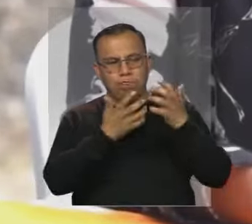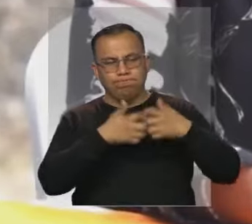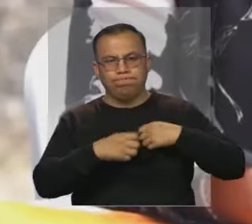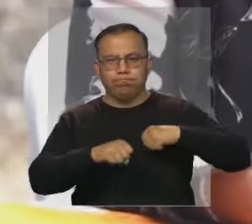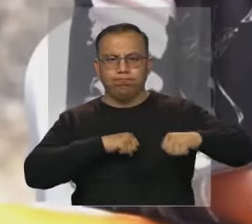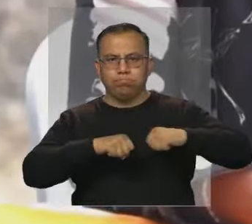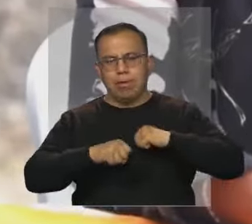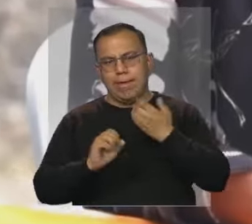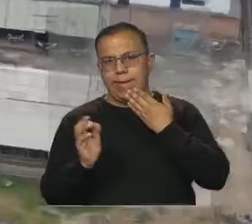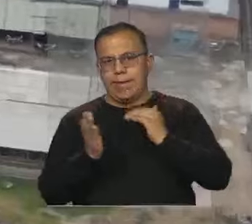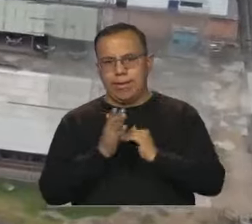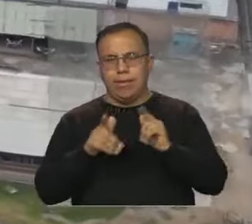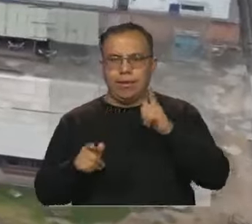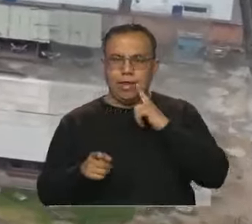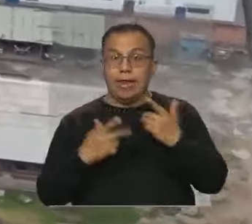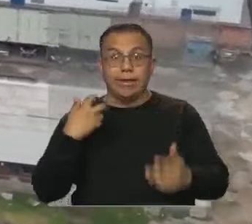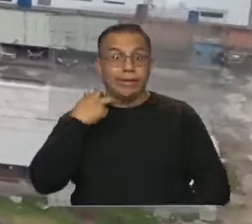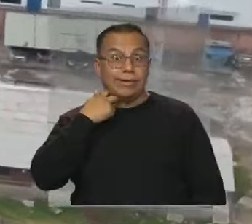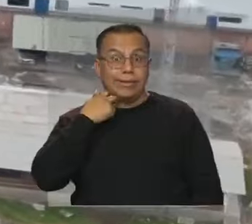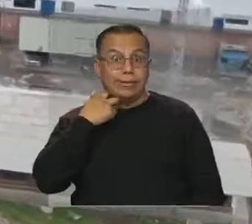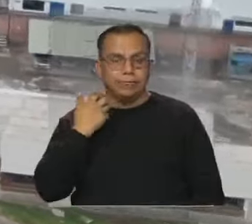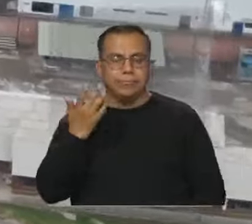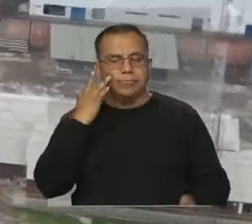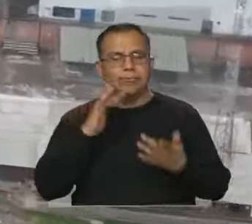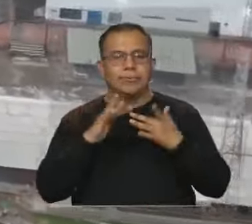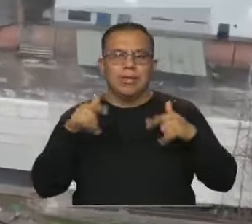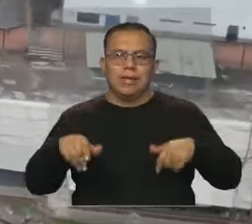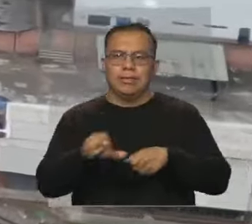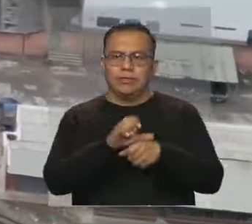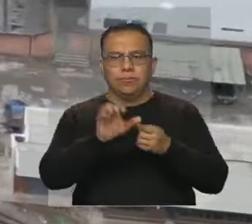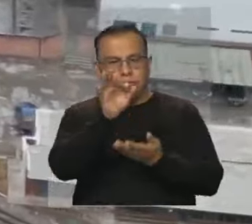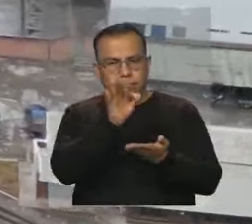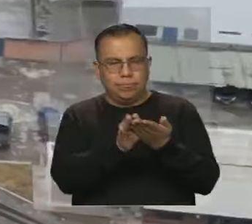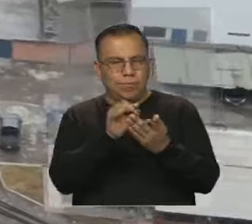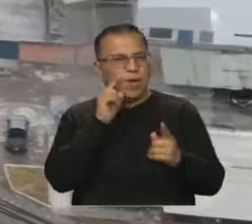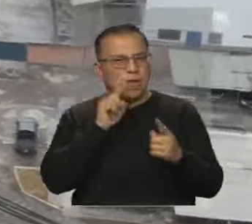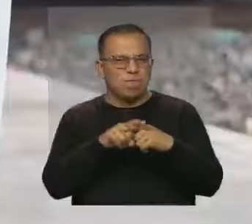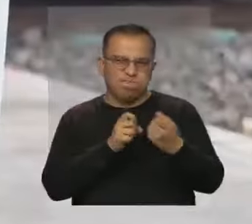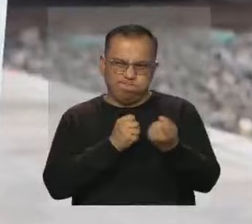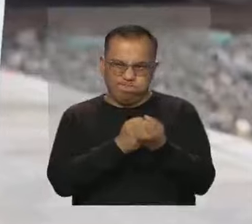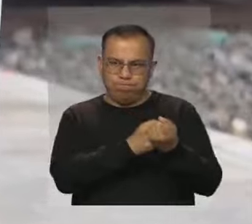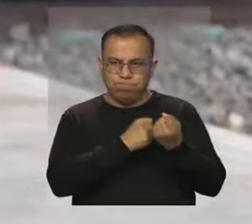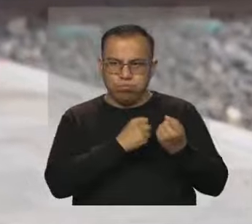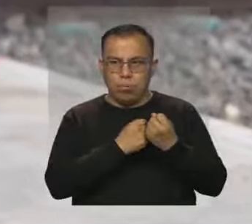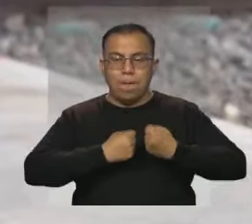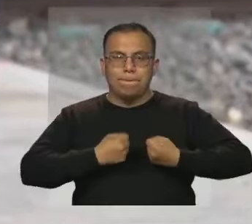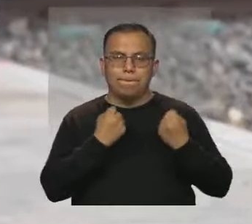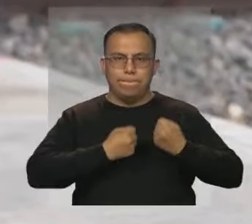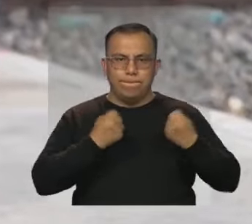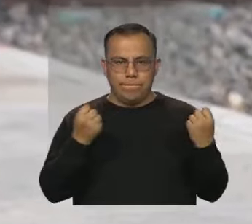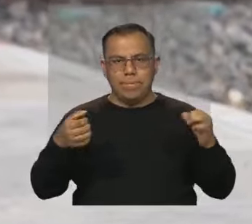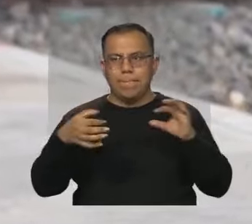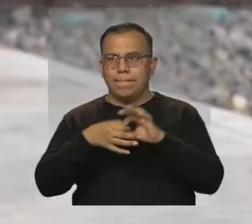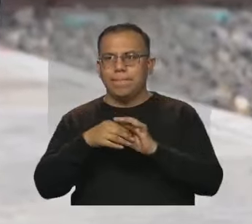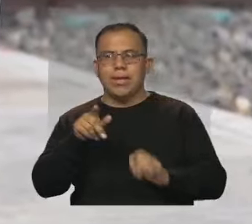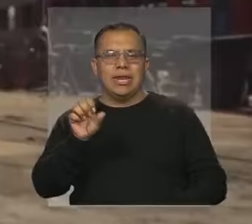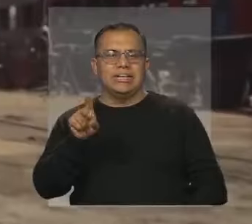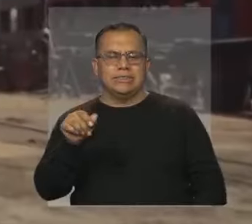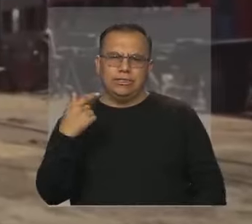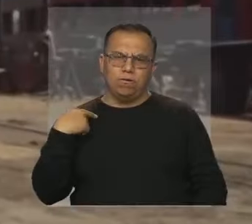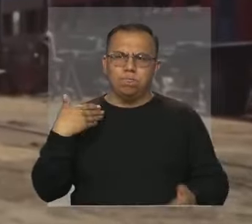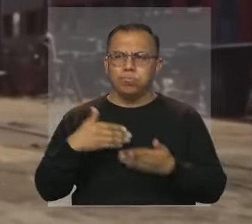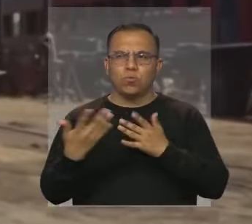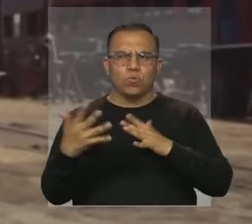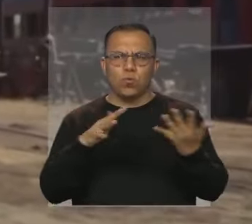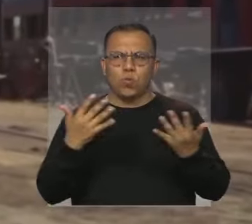corredores por ejemplo hacia girardot en lo que corresponde a la capital se pretende fortalecer el corredor Bogotá vencit que viene moviendo